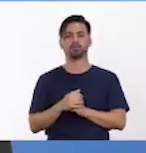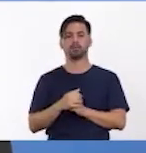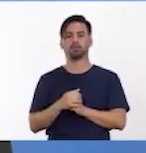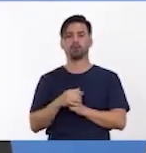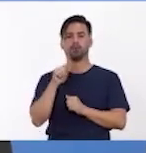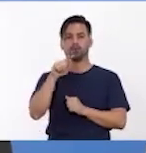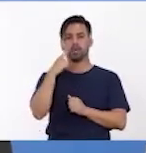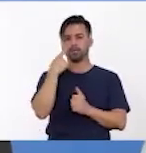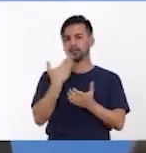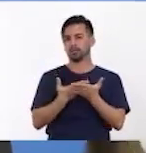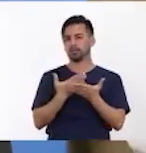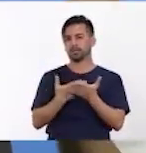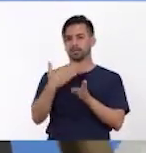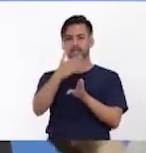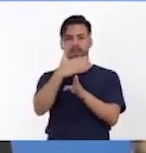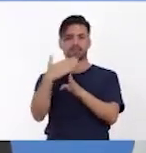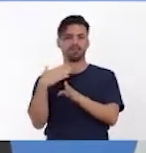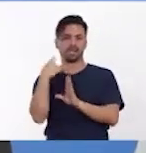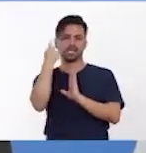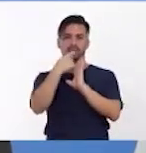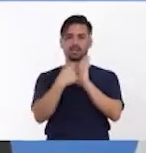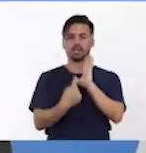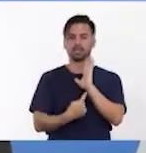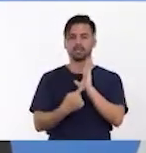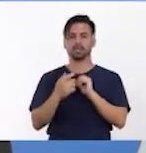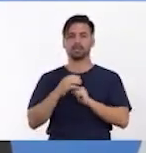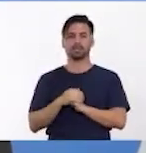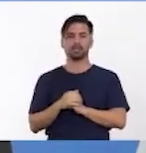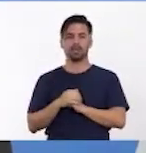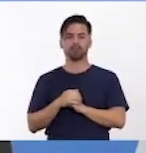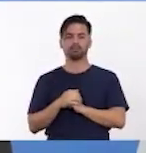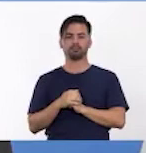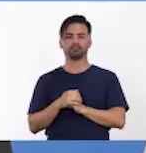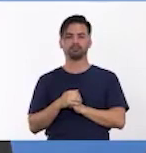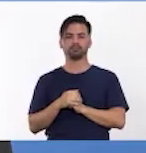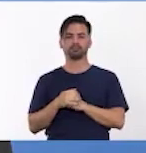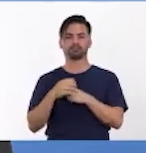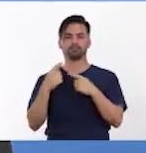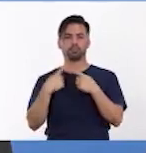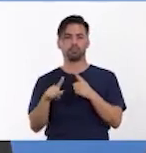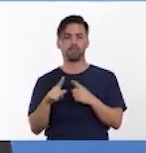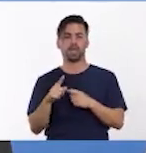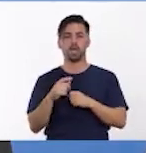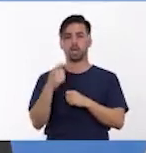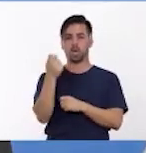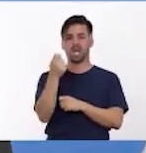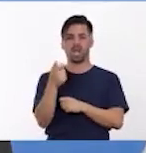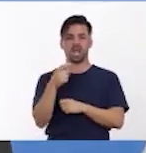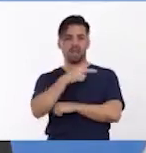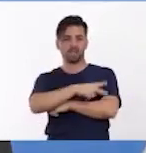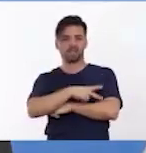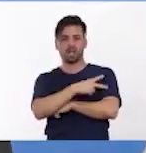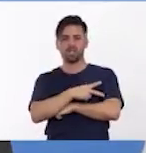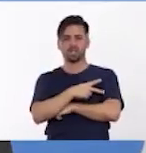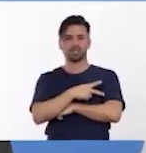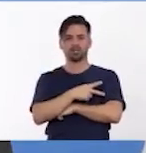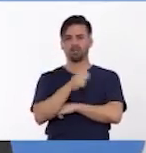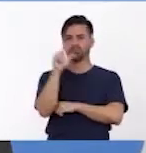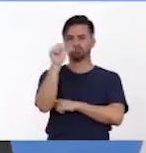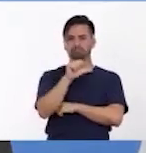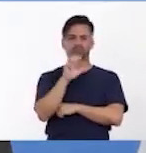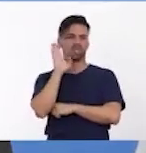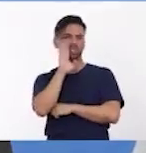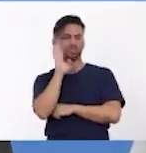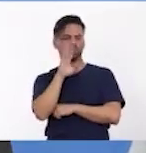socialista, y estos otros países que sin embargo tienen una actitud negativa hacia el medio ambiente. Y lo vamos a ver, por eso es que